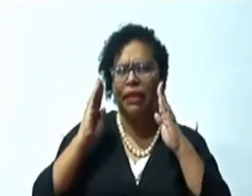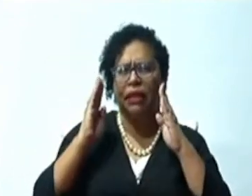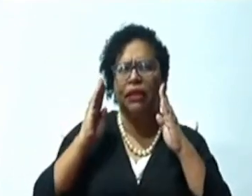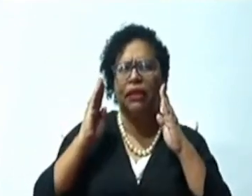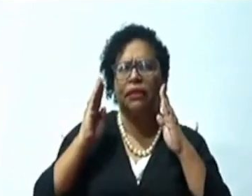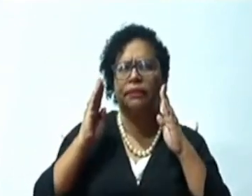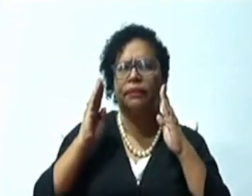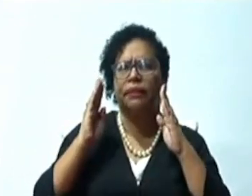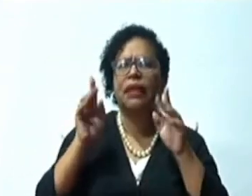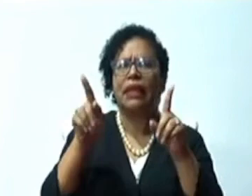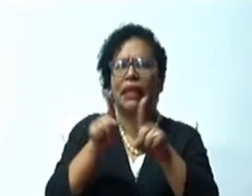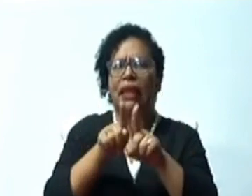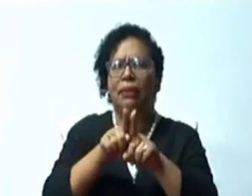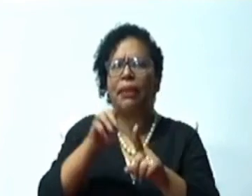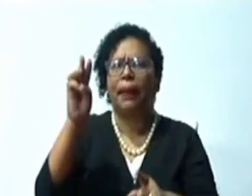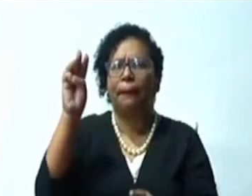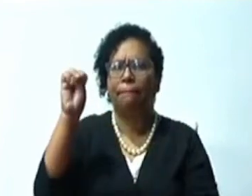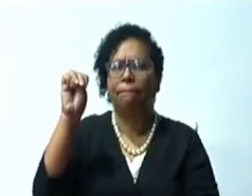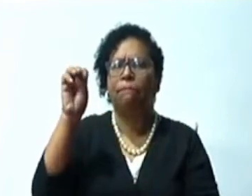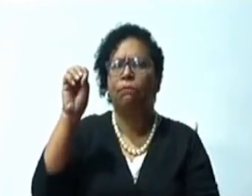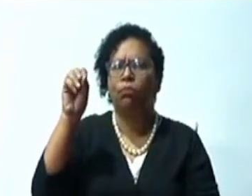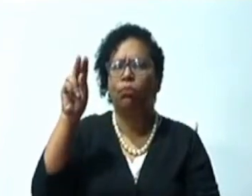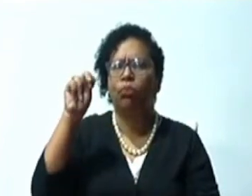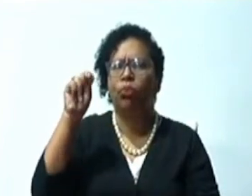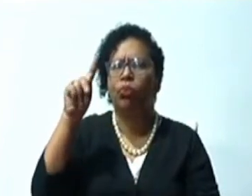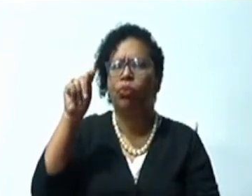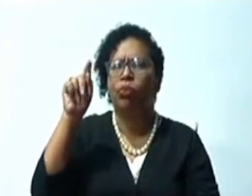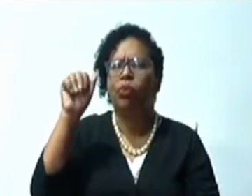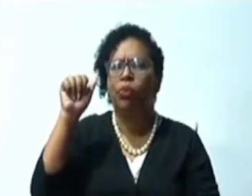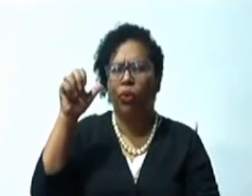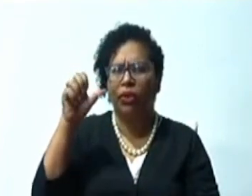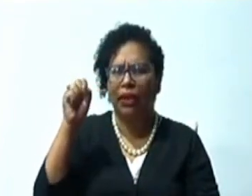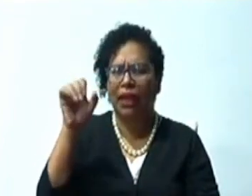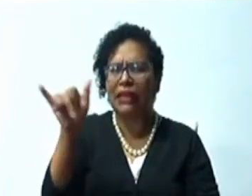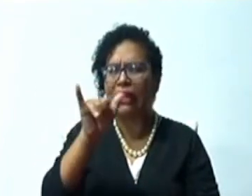Y Montaz también, que estuvo bien pendiente, Zapata.